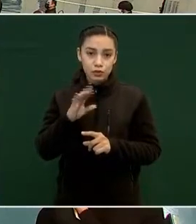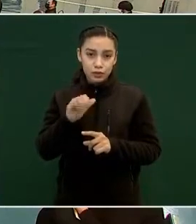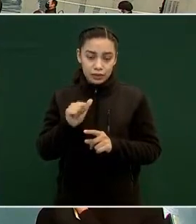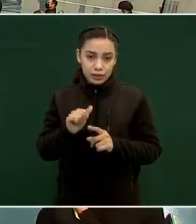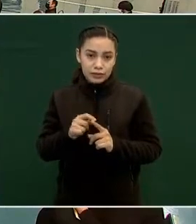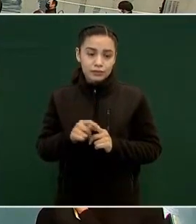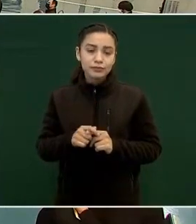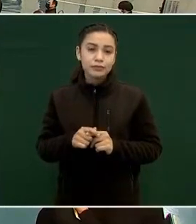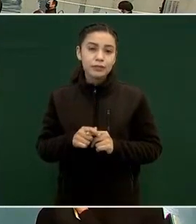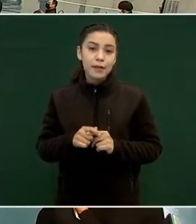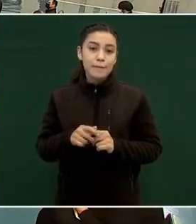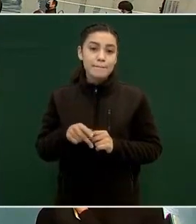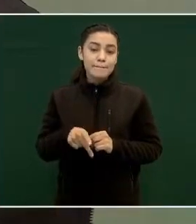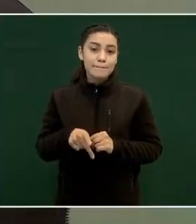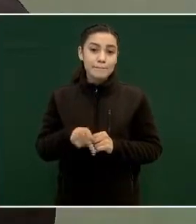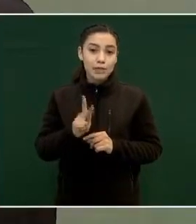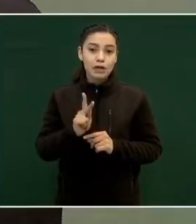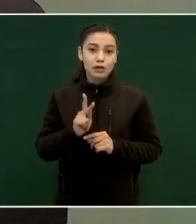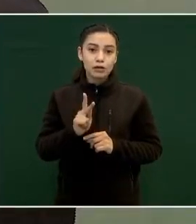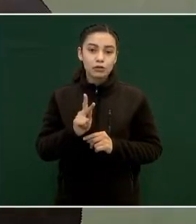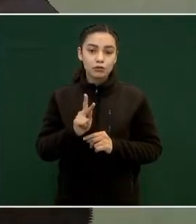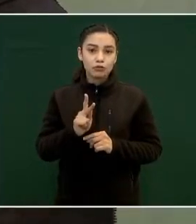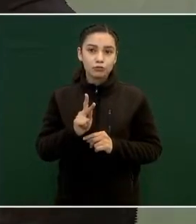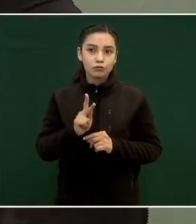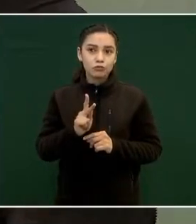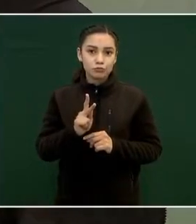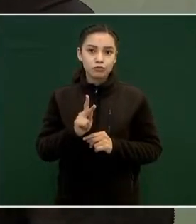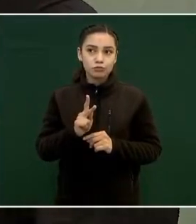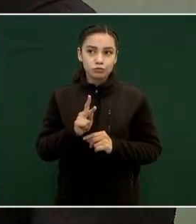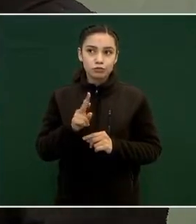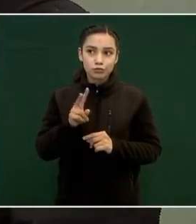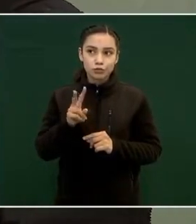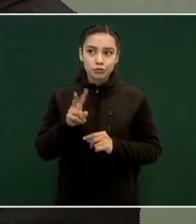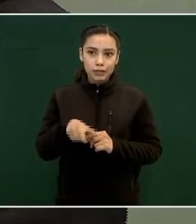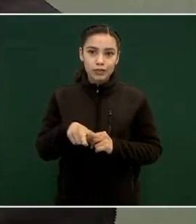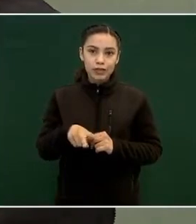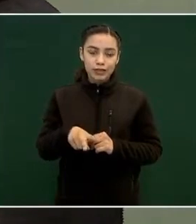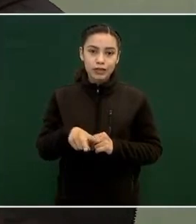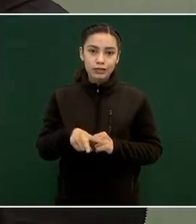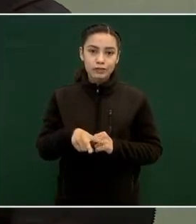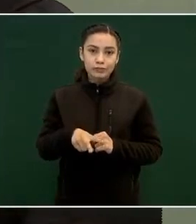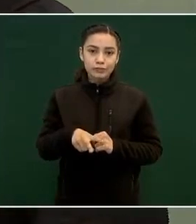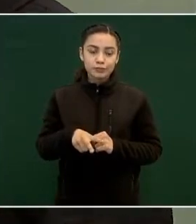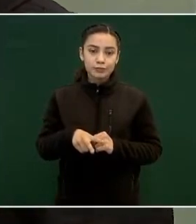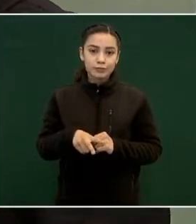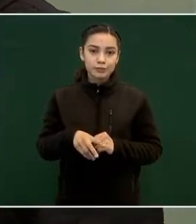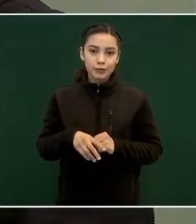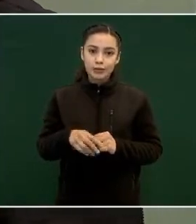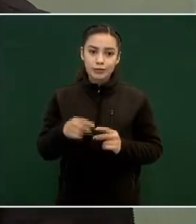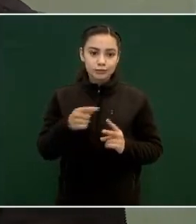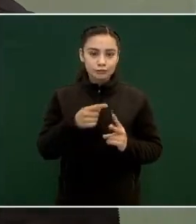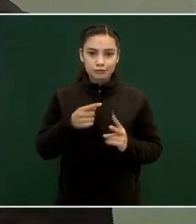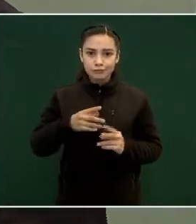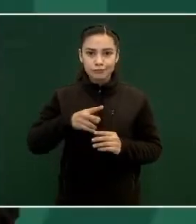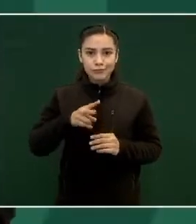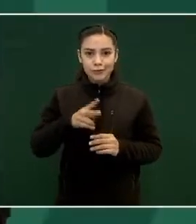Pero es lo más lúcido que puede haber, la caricatura más